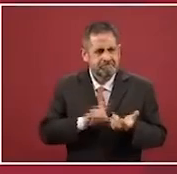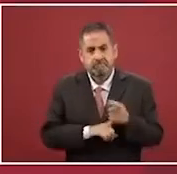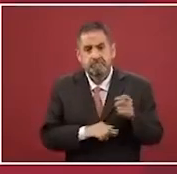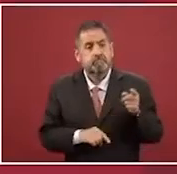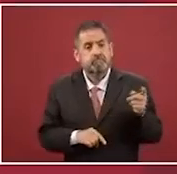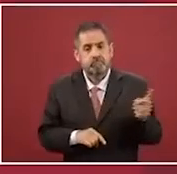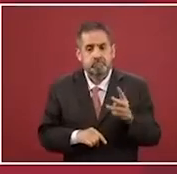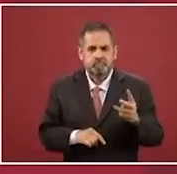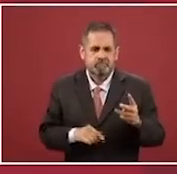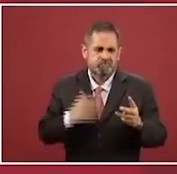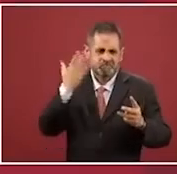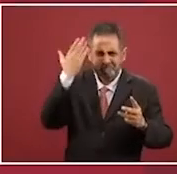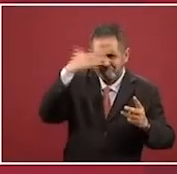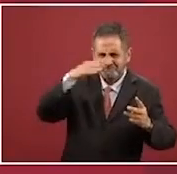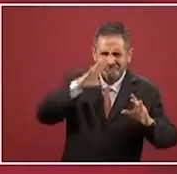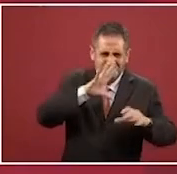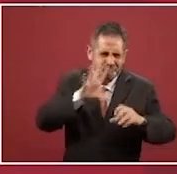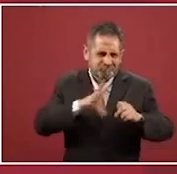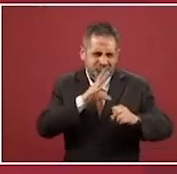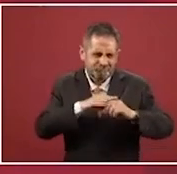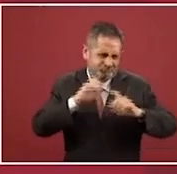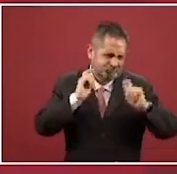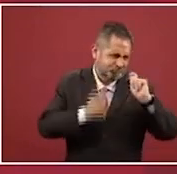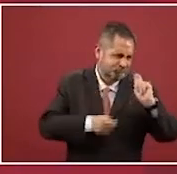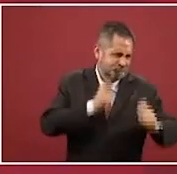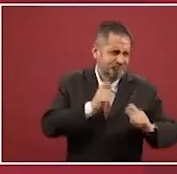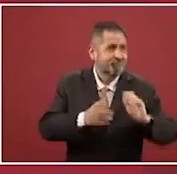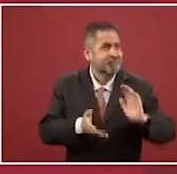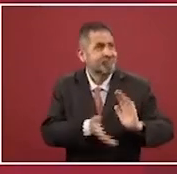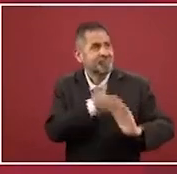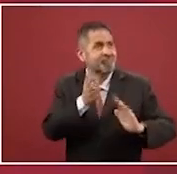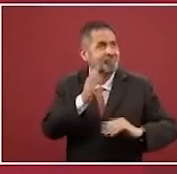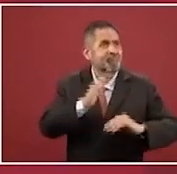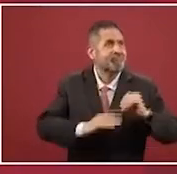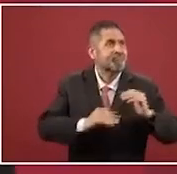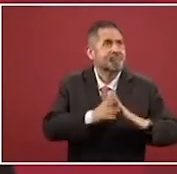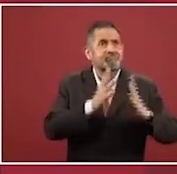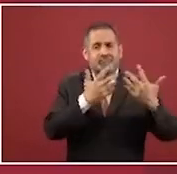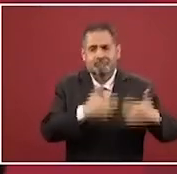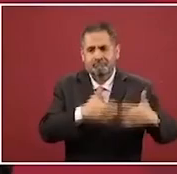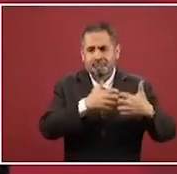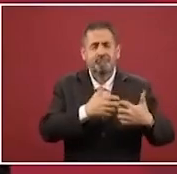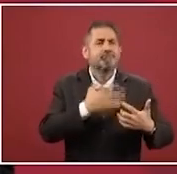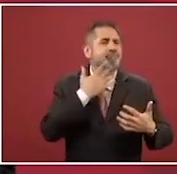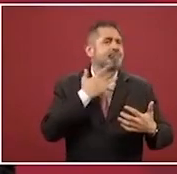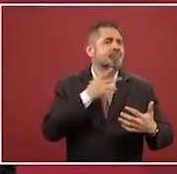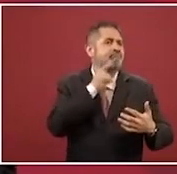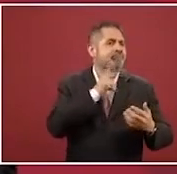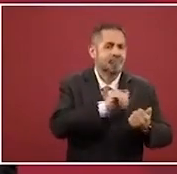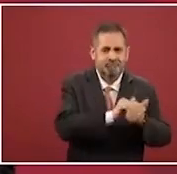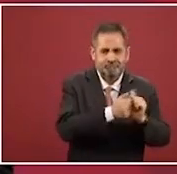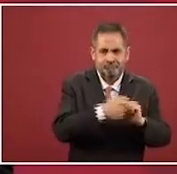están capacitadas para construir la refinería,